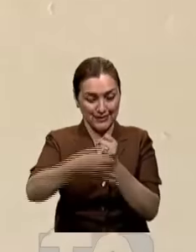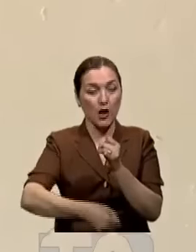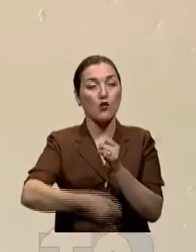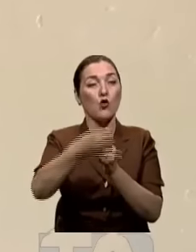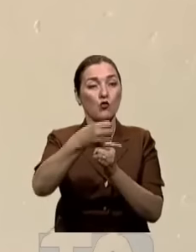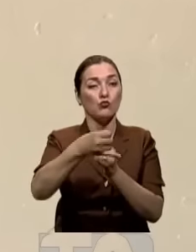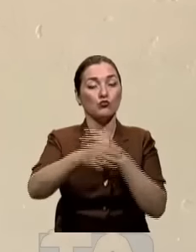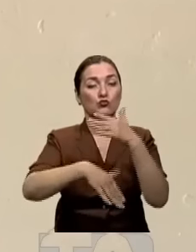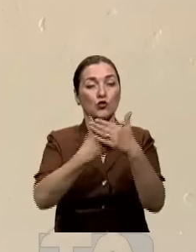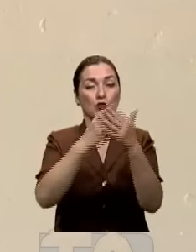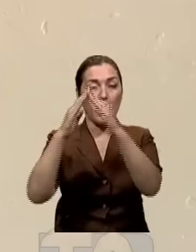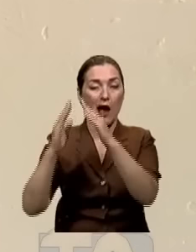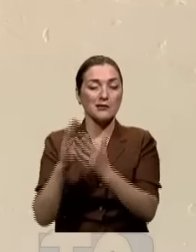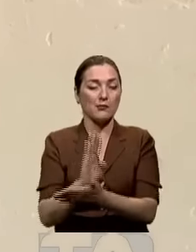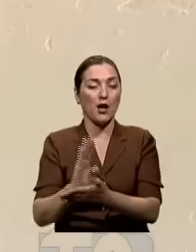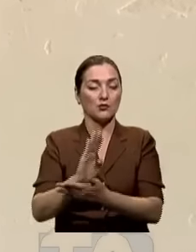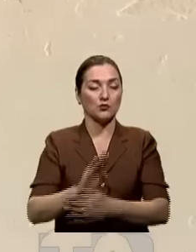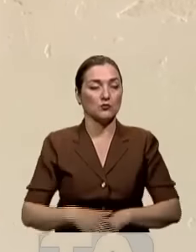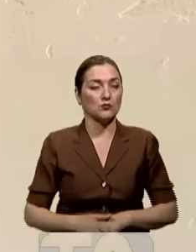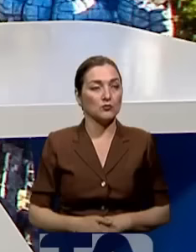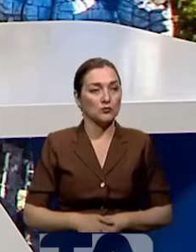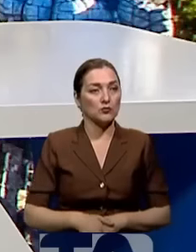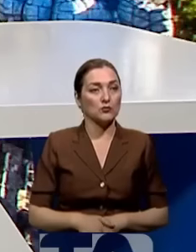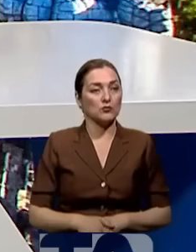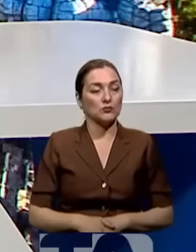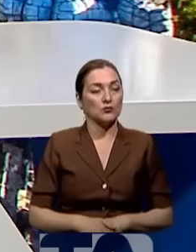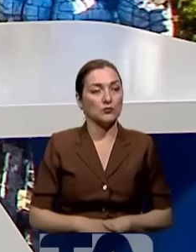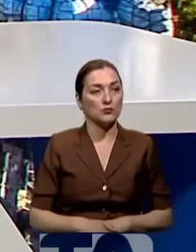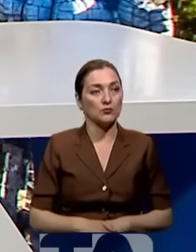$16.20 para el sector residencial.